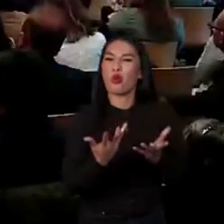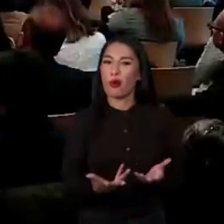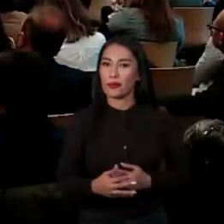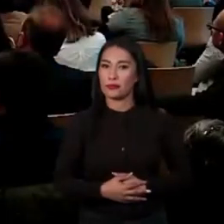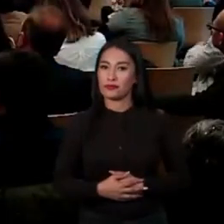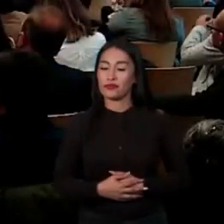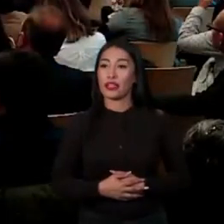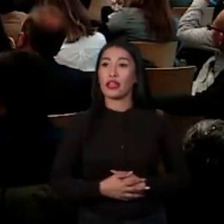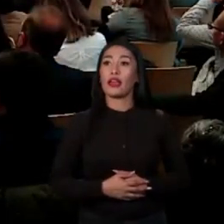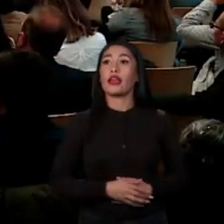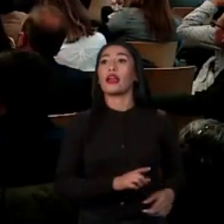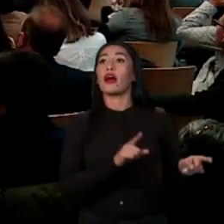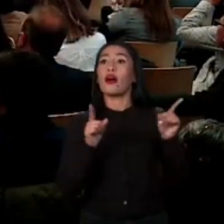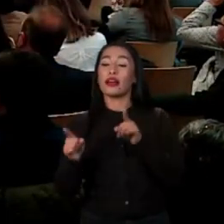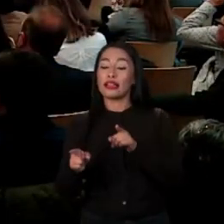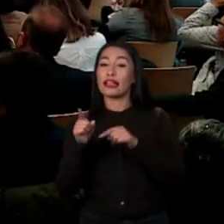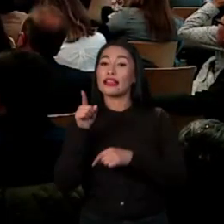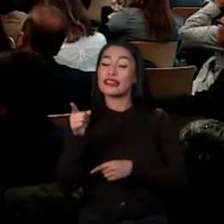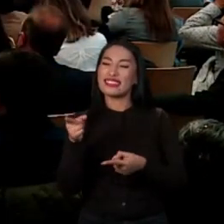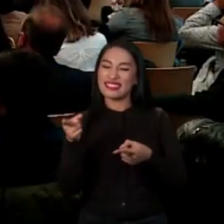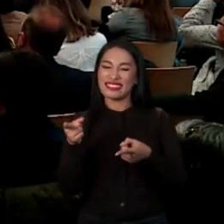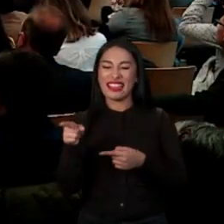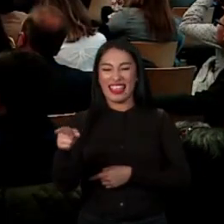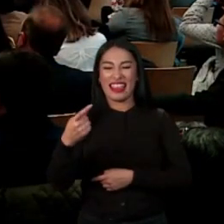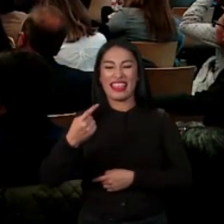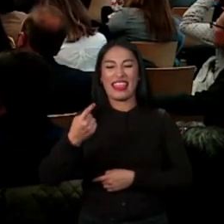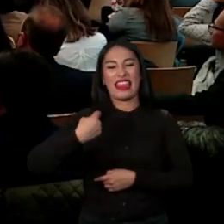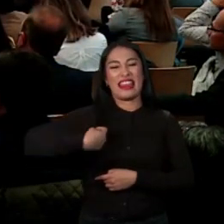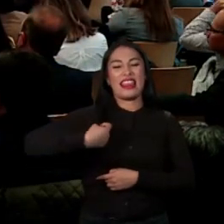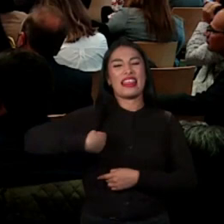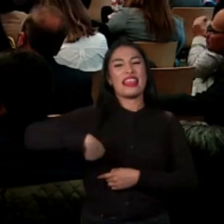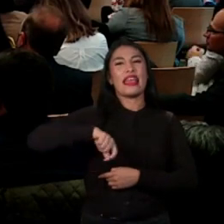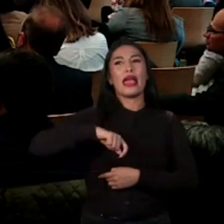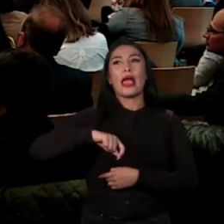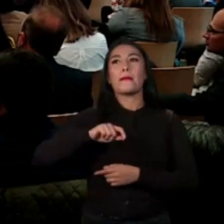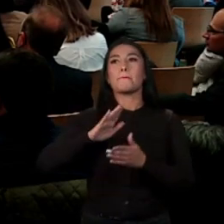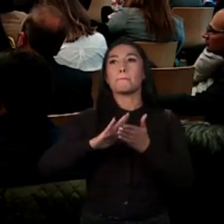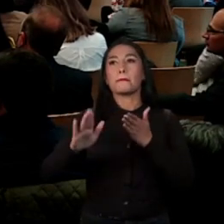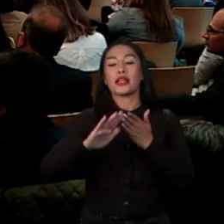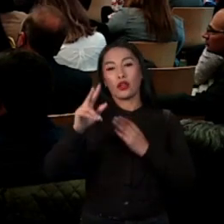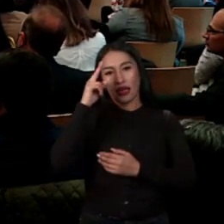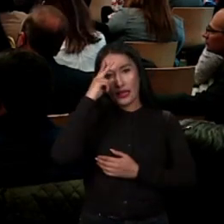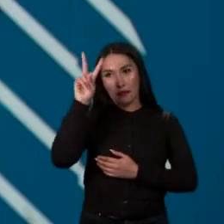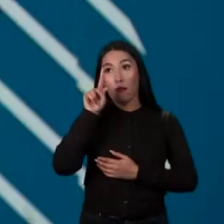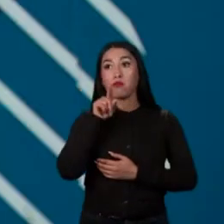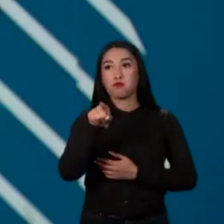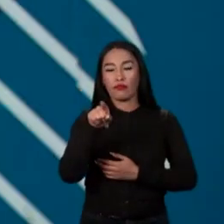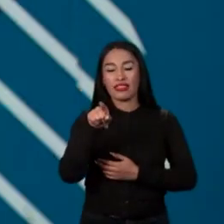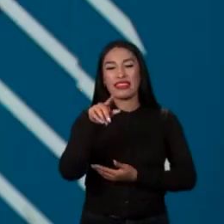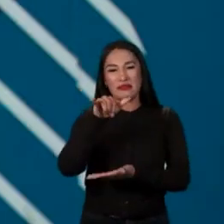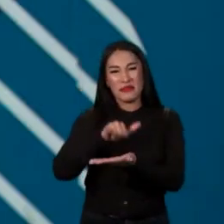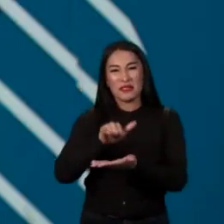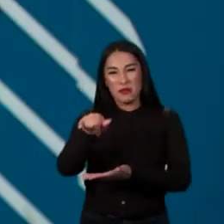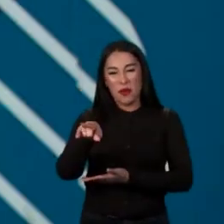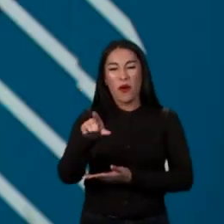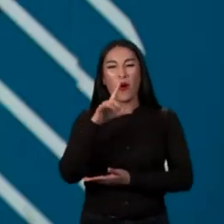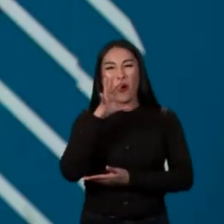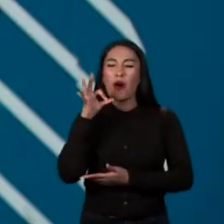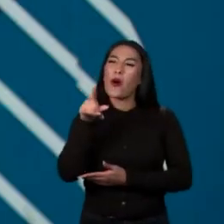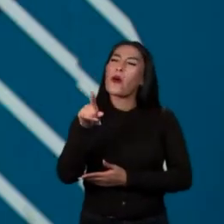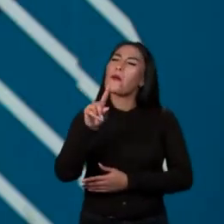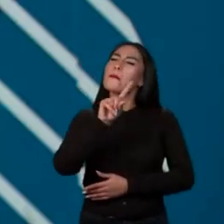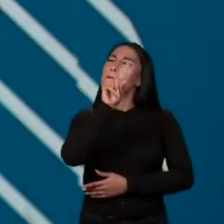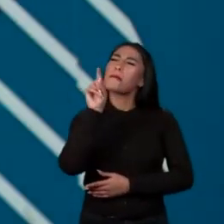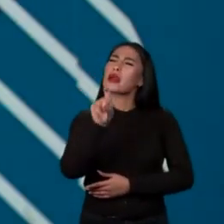un laboratorio que ha permitido al Tech de Monterrey responder muy rápidamente a muchos retos y adaptarse